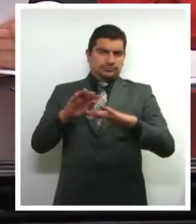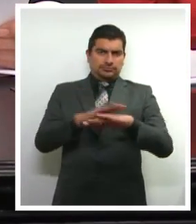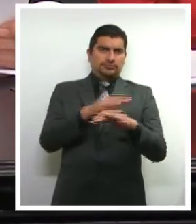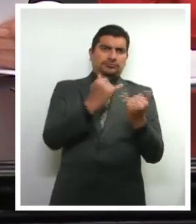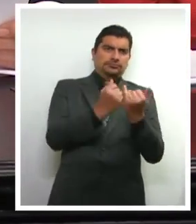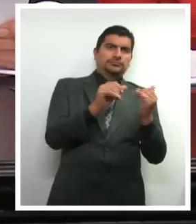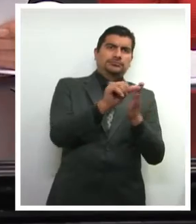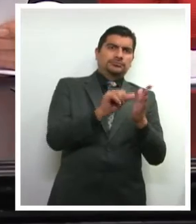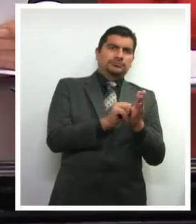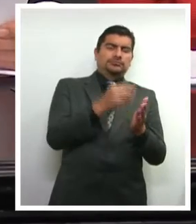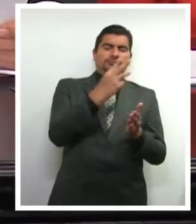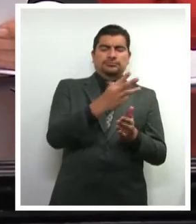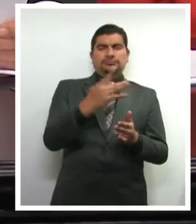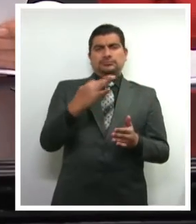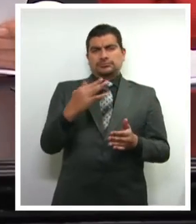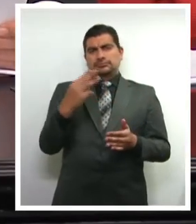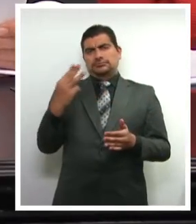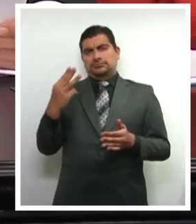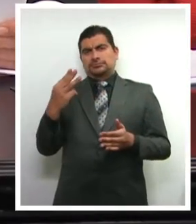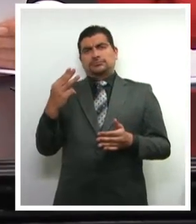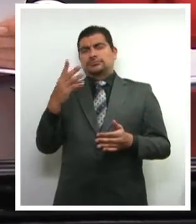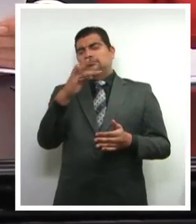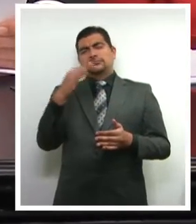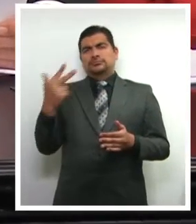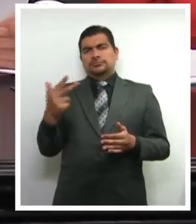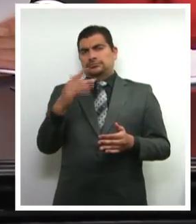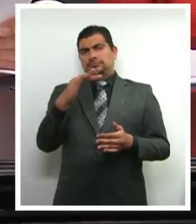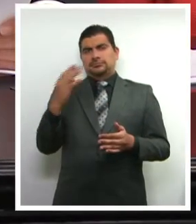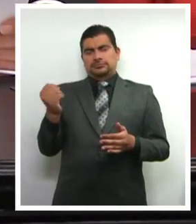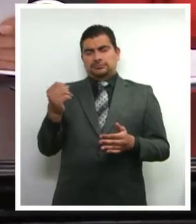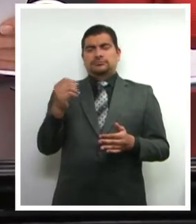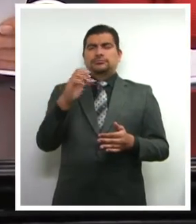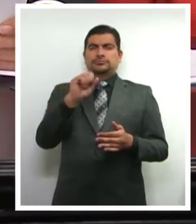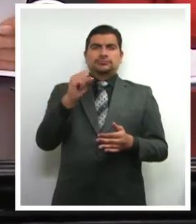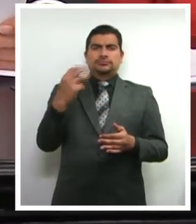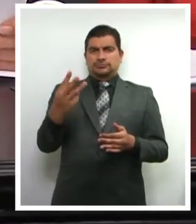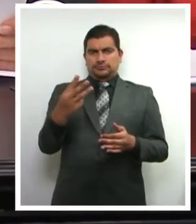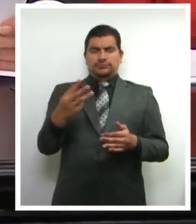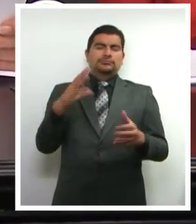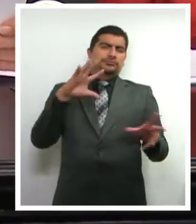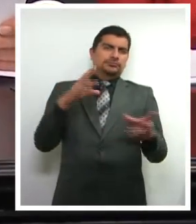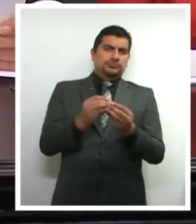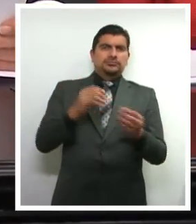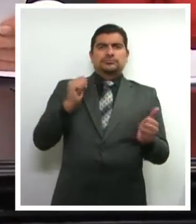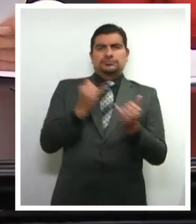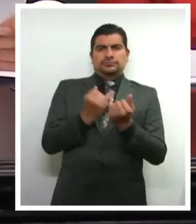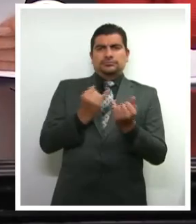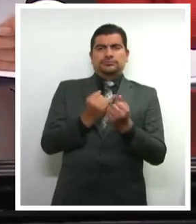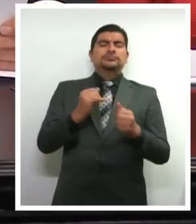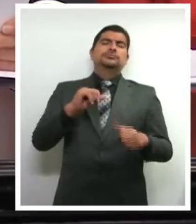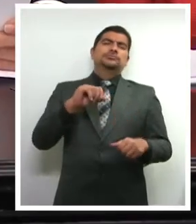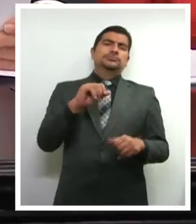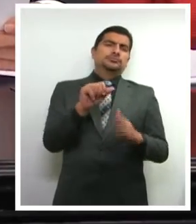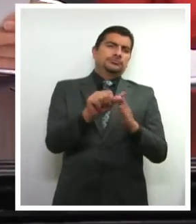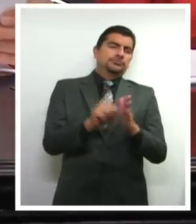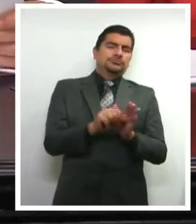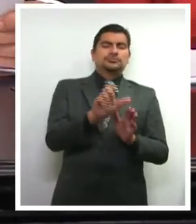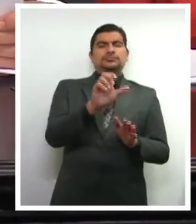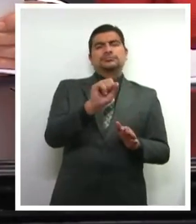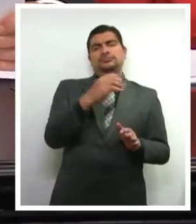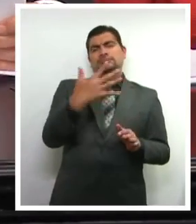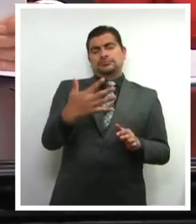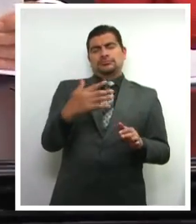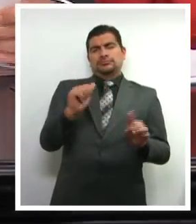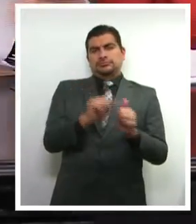artículos 3, 58, 59, 63 y la denominación del artículo 65 del proyecto